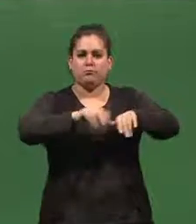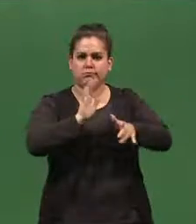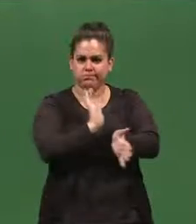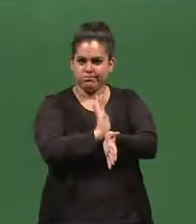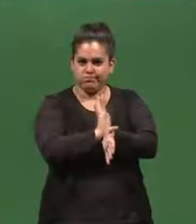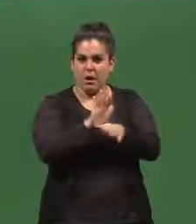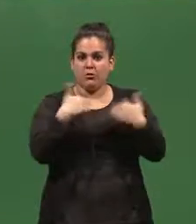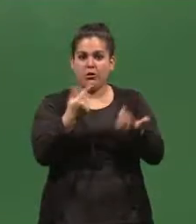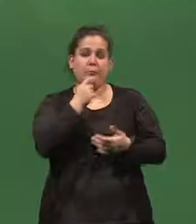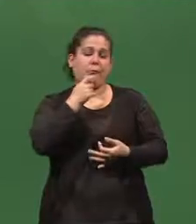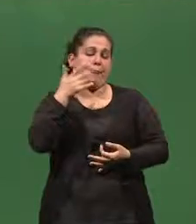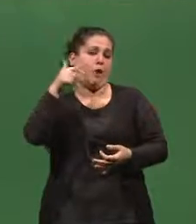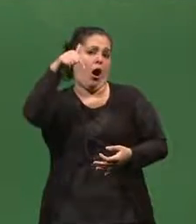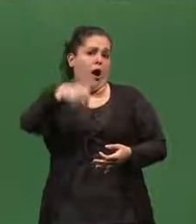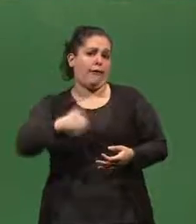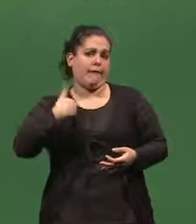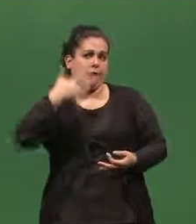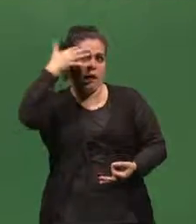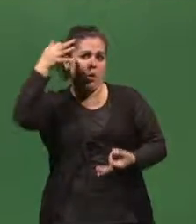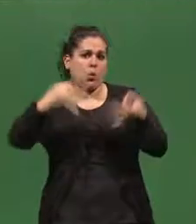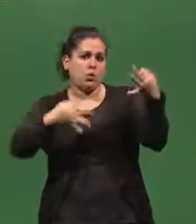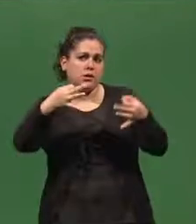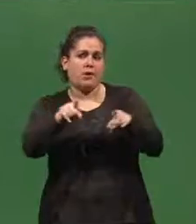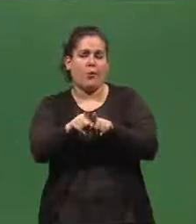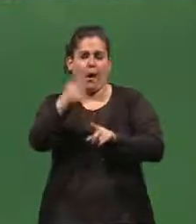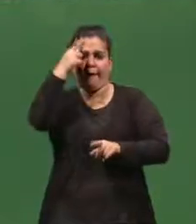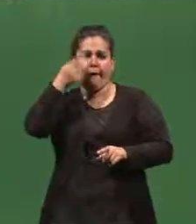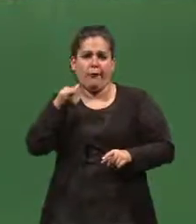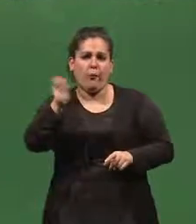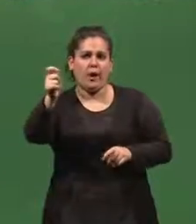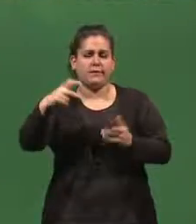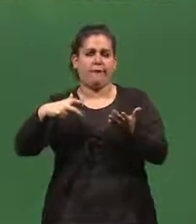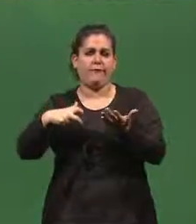podría pedir realmente que se vuelva a juzgar la